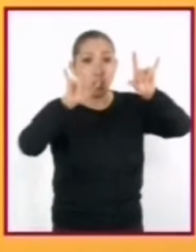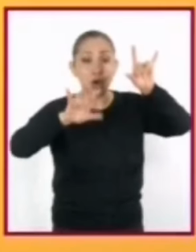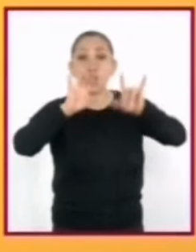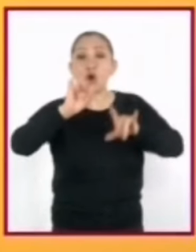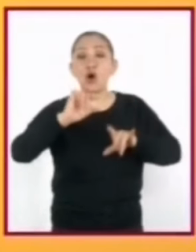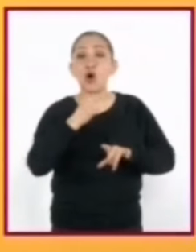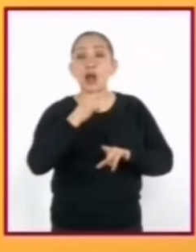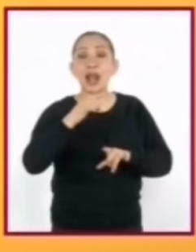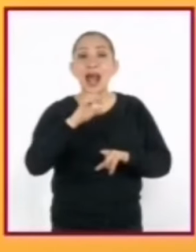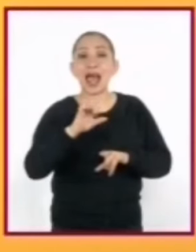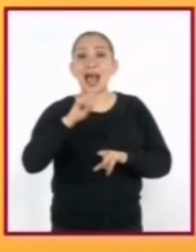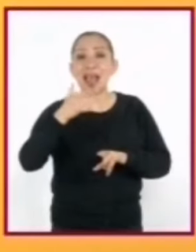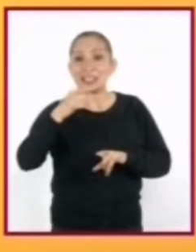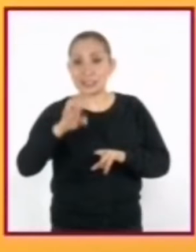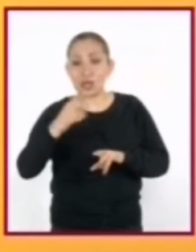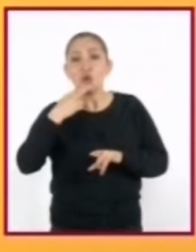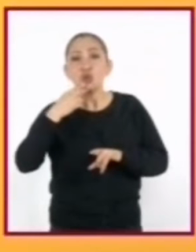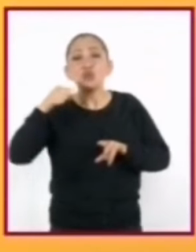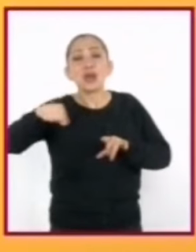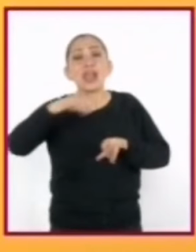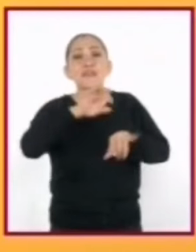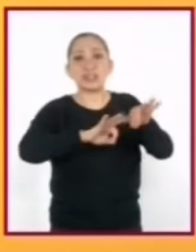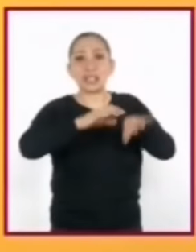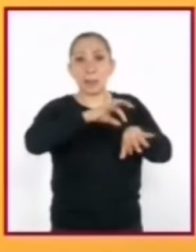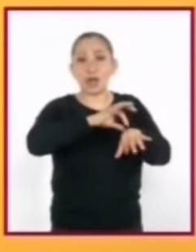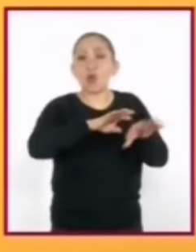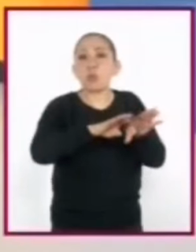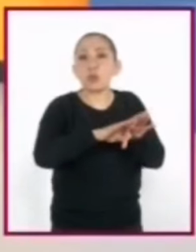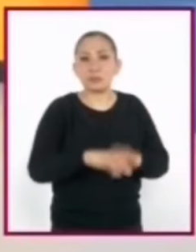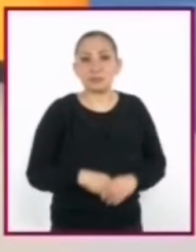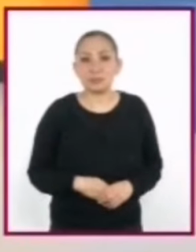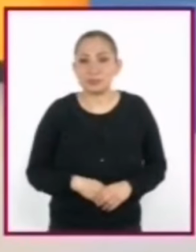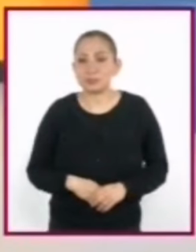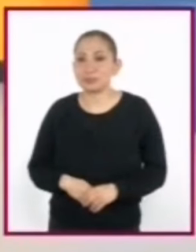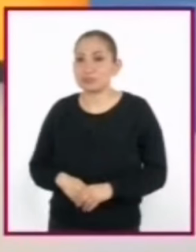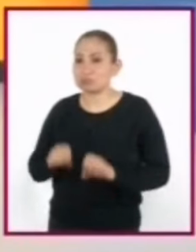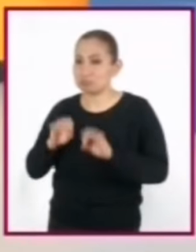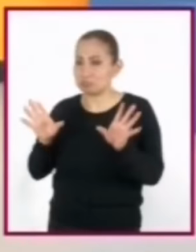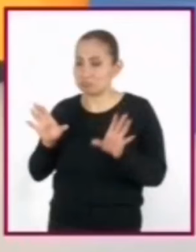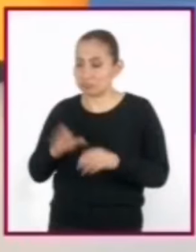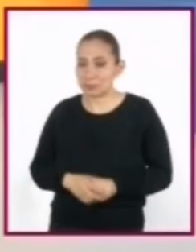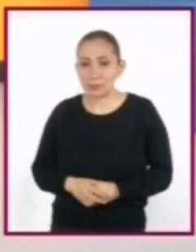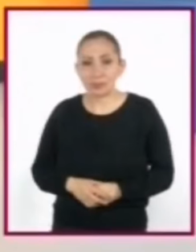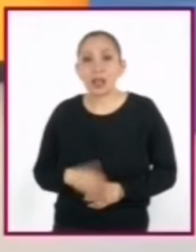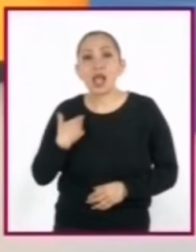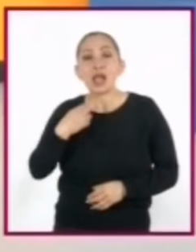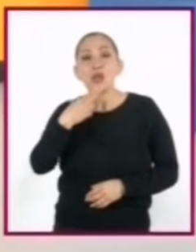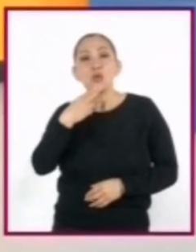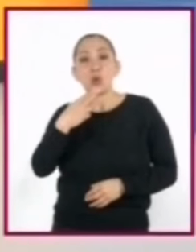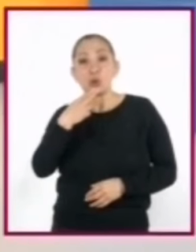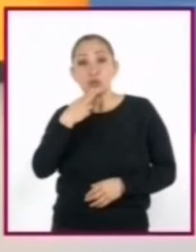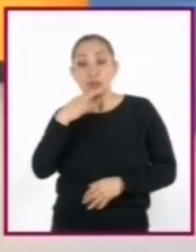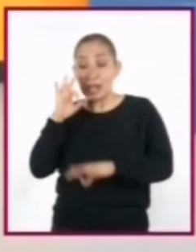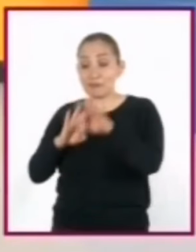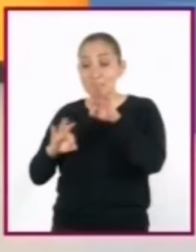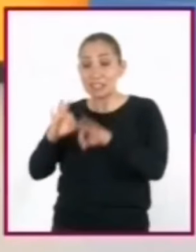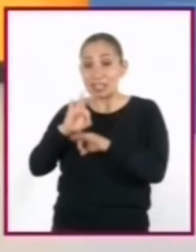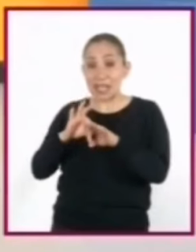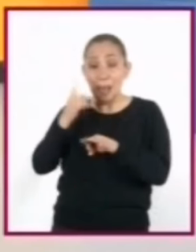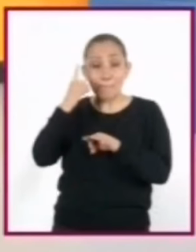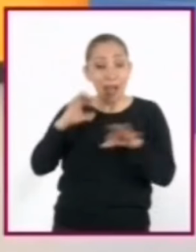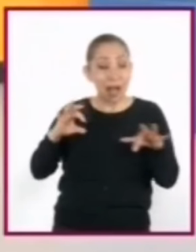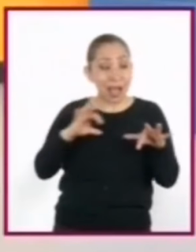les permita clasificar las aplicaciones de la física médica. Así es, Nadia. Las aplicaciones de la física a